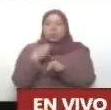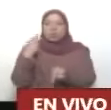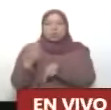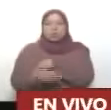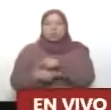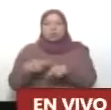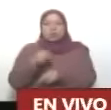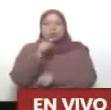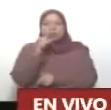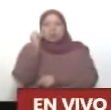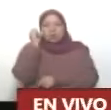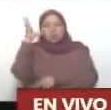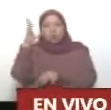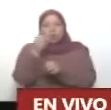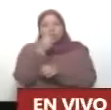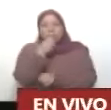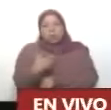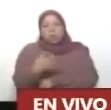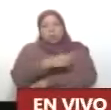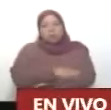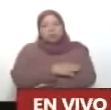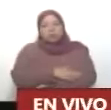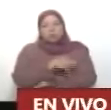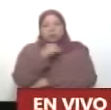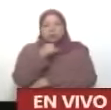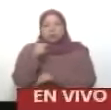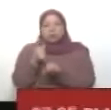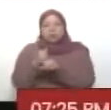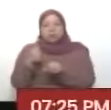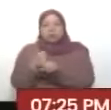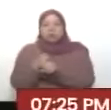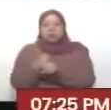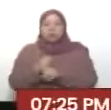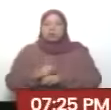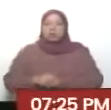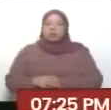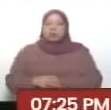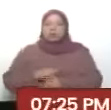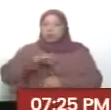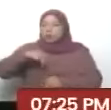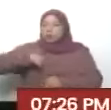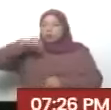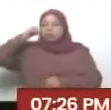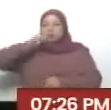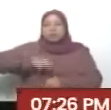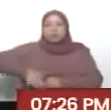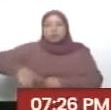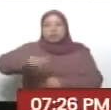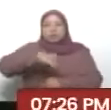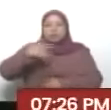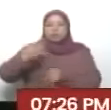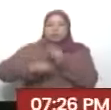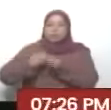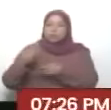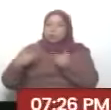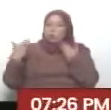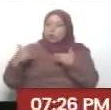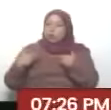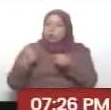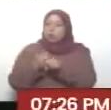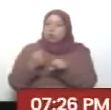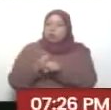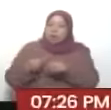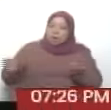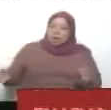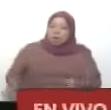su capacidad de buen humor, el buen humor de nuestro pueblo a flor de piel, con su alegría, con su